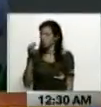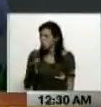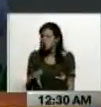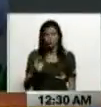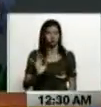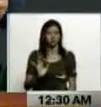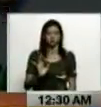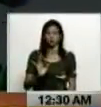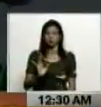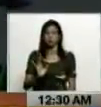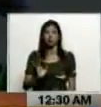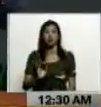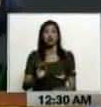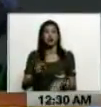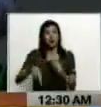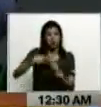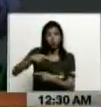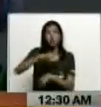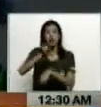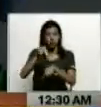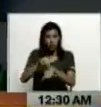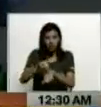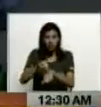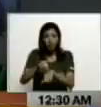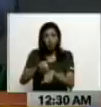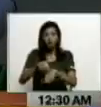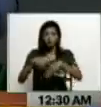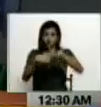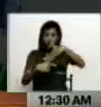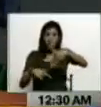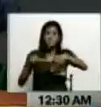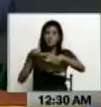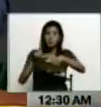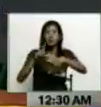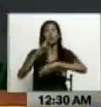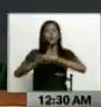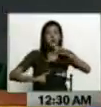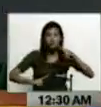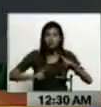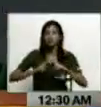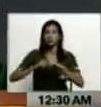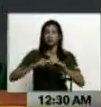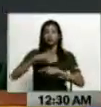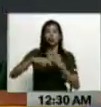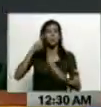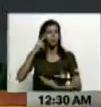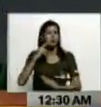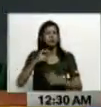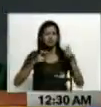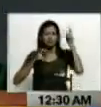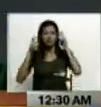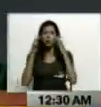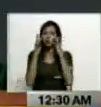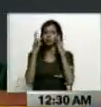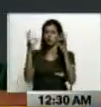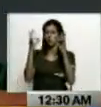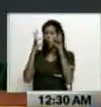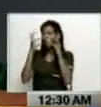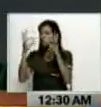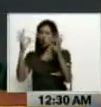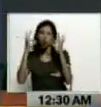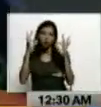es no solo nacional continental y es universal es la revolución bolivariana chavista